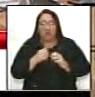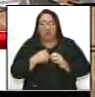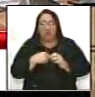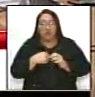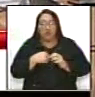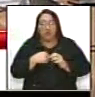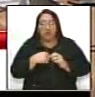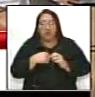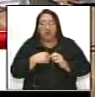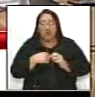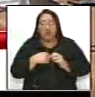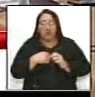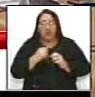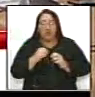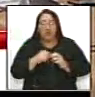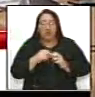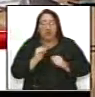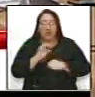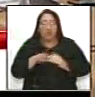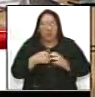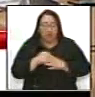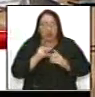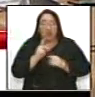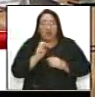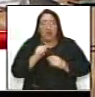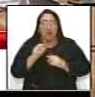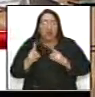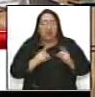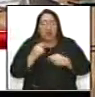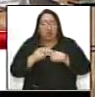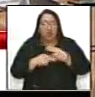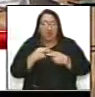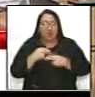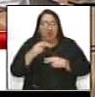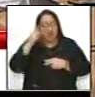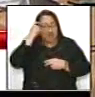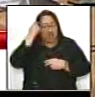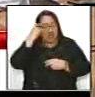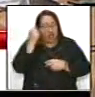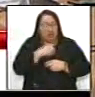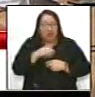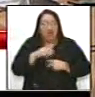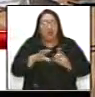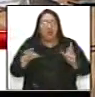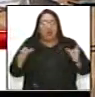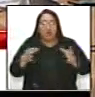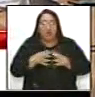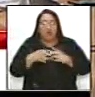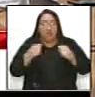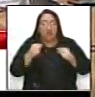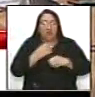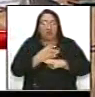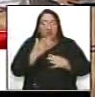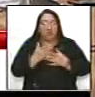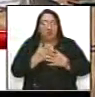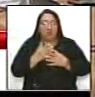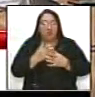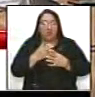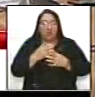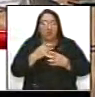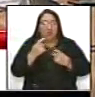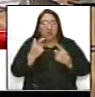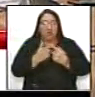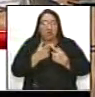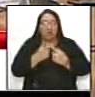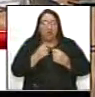debe haber un seguimiento por parte de la DINI, o sea, la División Nacional de Inteligencia, y la Dirección de Lucha contra el Terrorismo. Asimismo